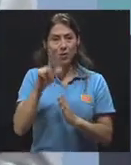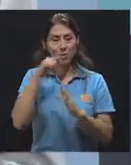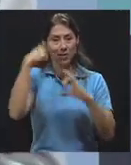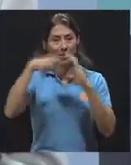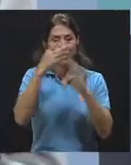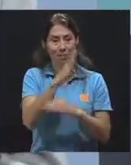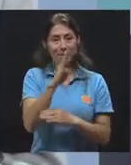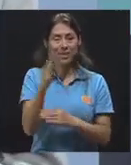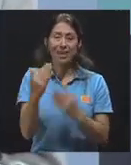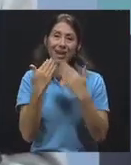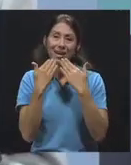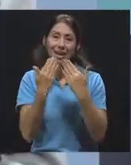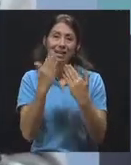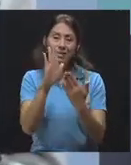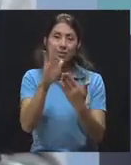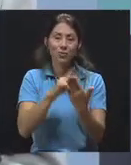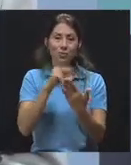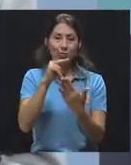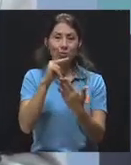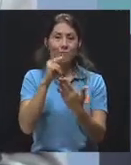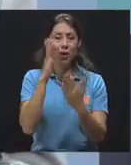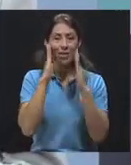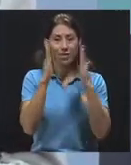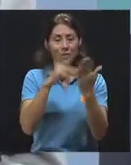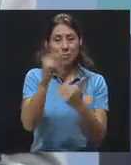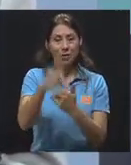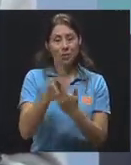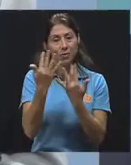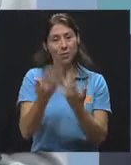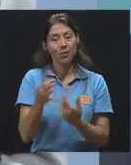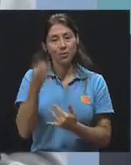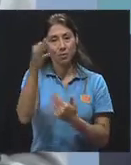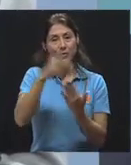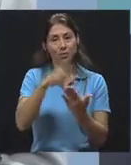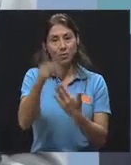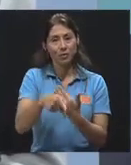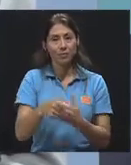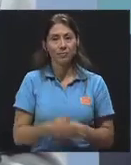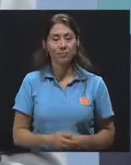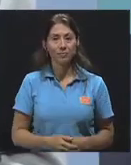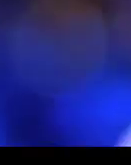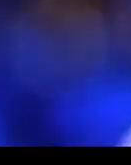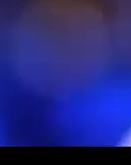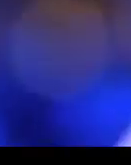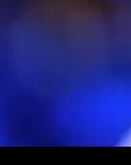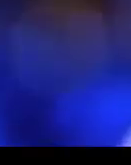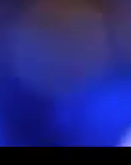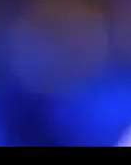Gracias por la atención que nos han prestado y los esperamos en nuestro próximo espacio.